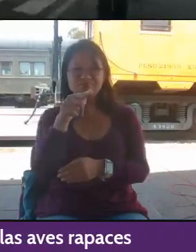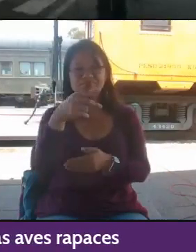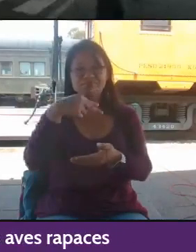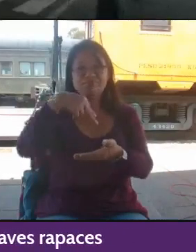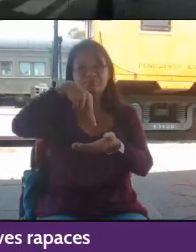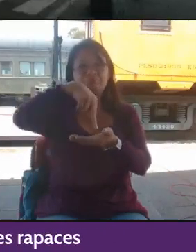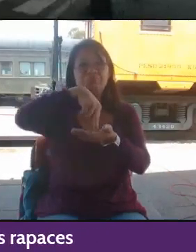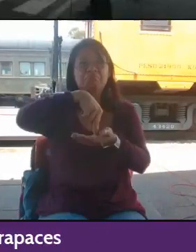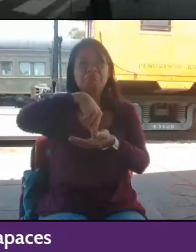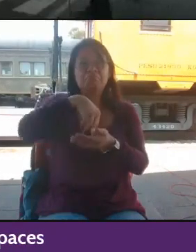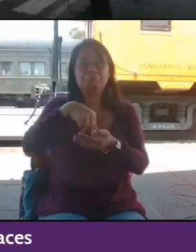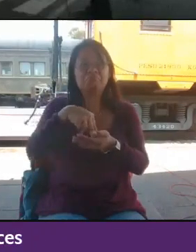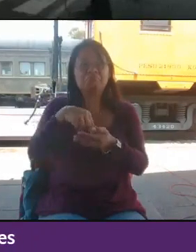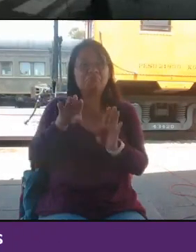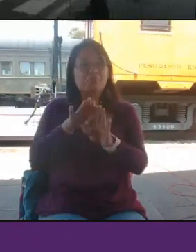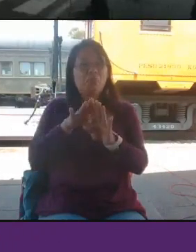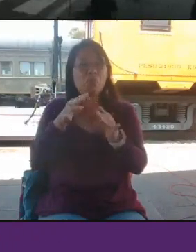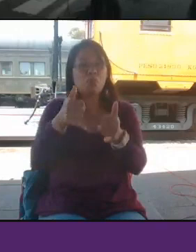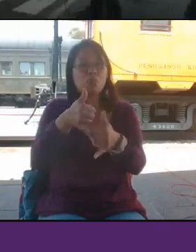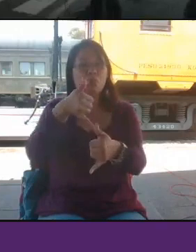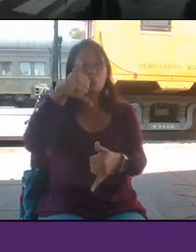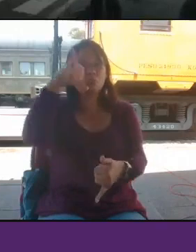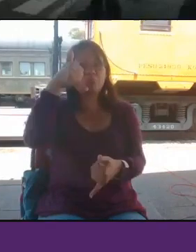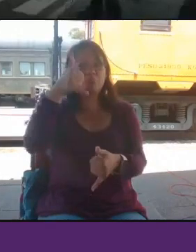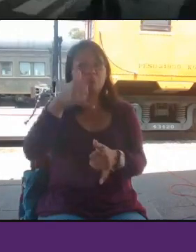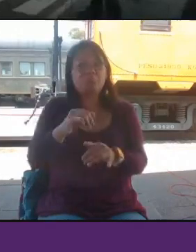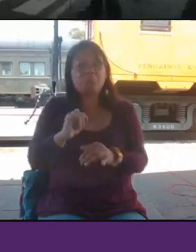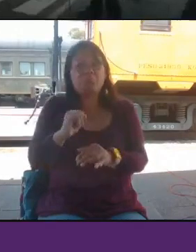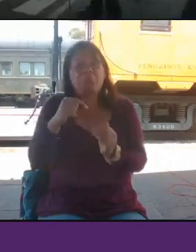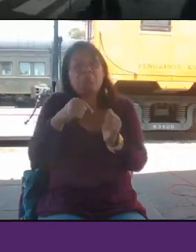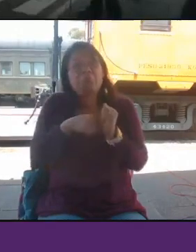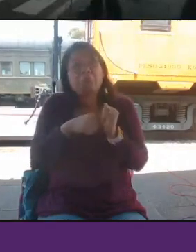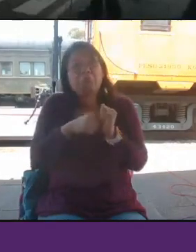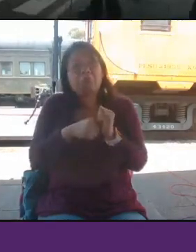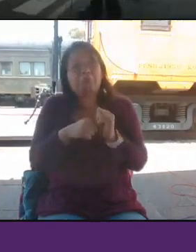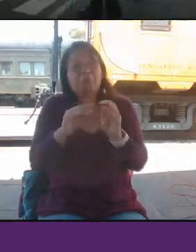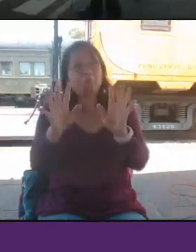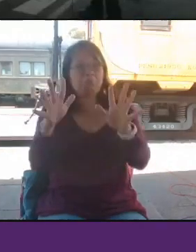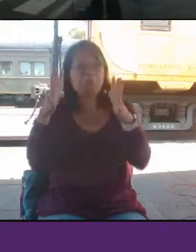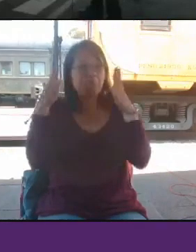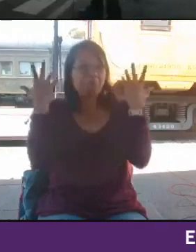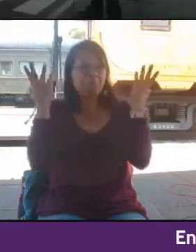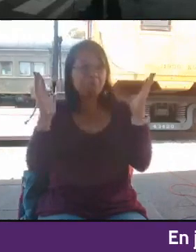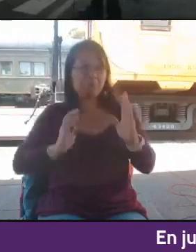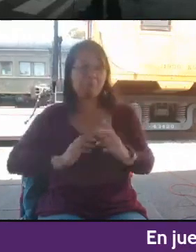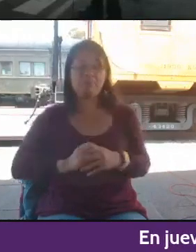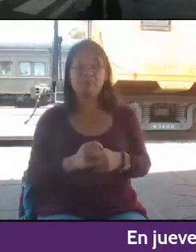pasa desapercibido. Ese es el camuflaje en pleno funcionamiento. Una más, por favor.